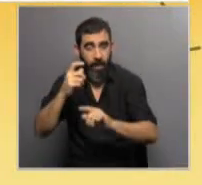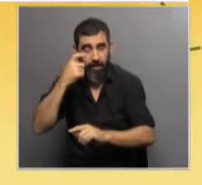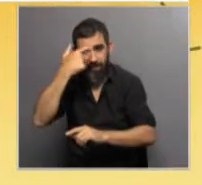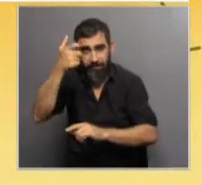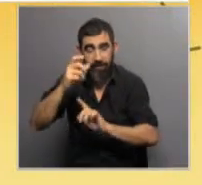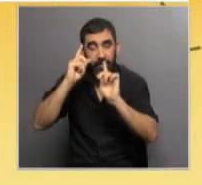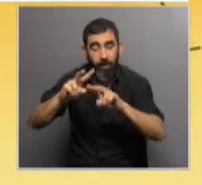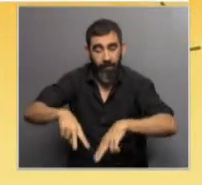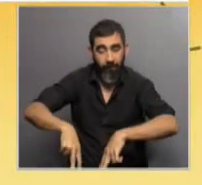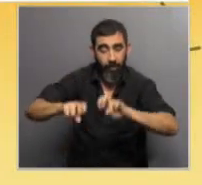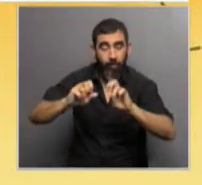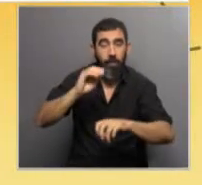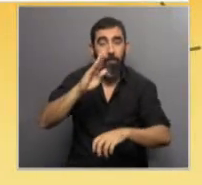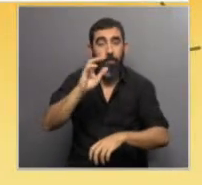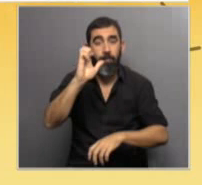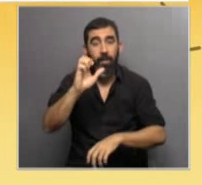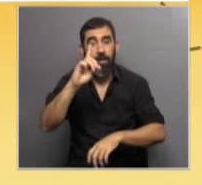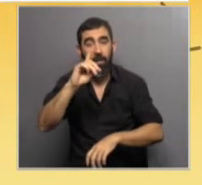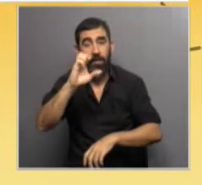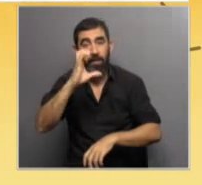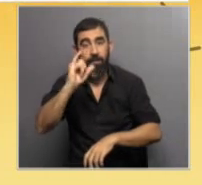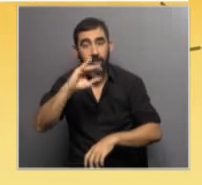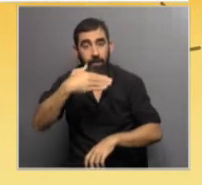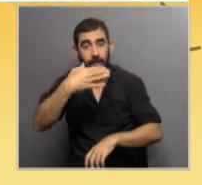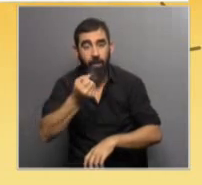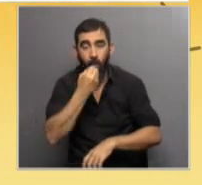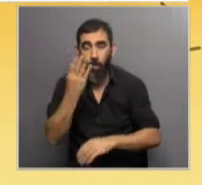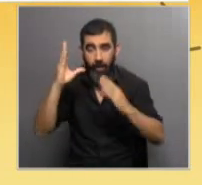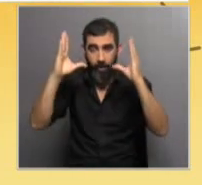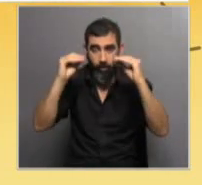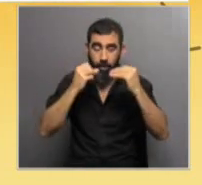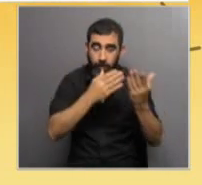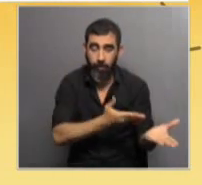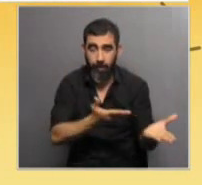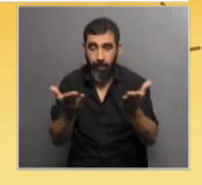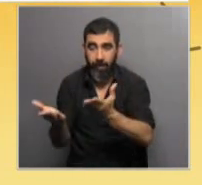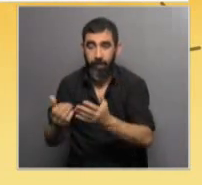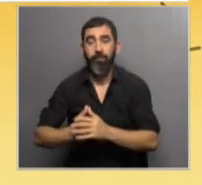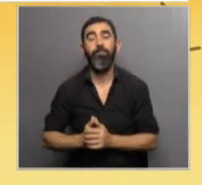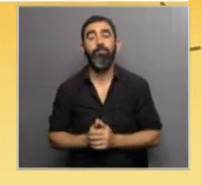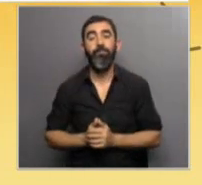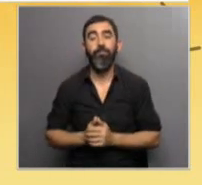investigadora depresivas geociencias buenas noches y bienvenidos a ofelia